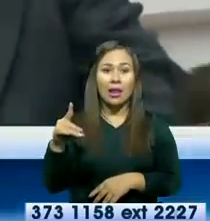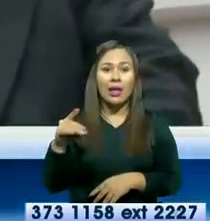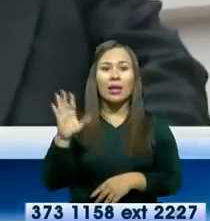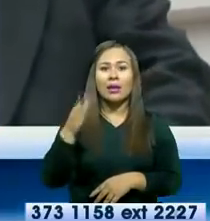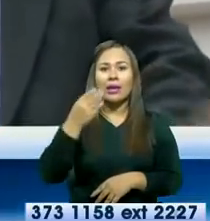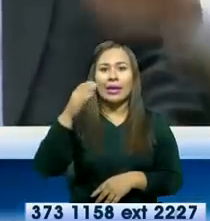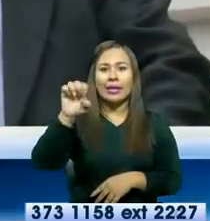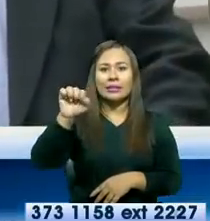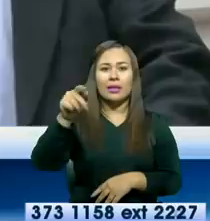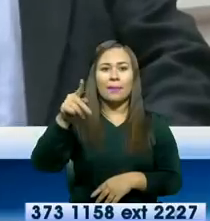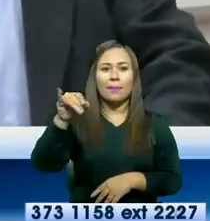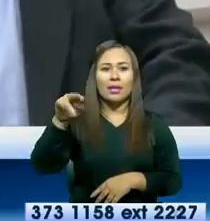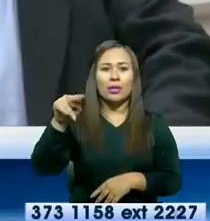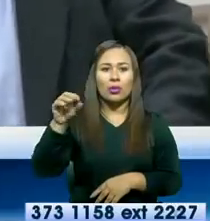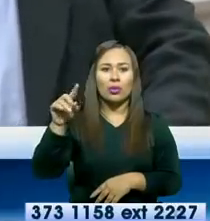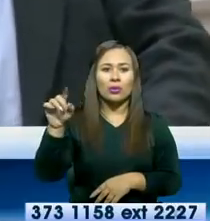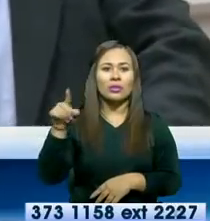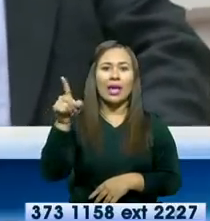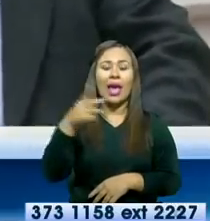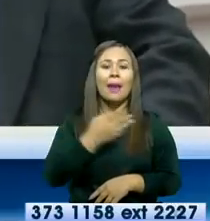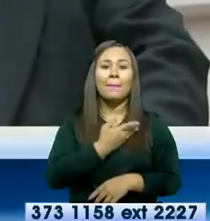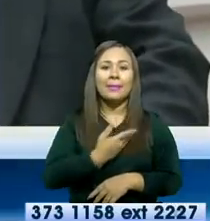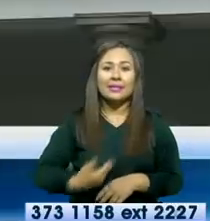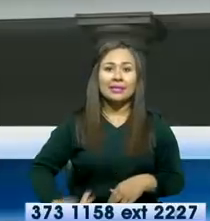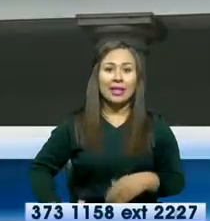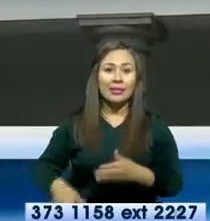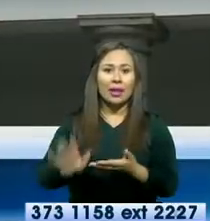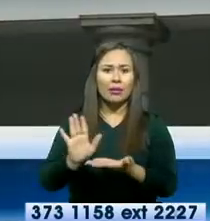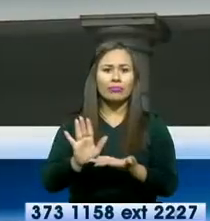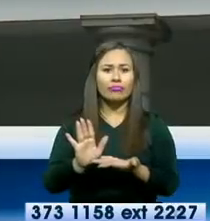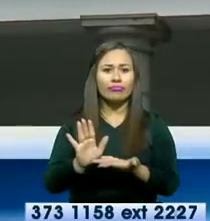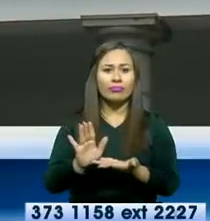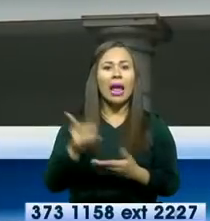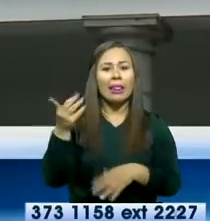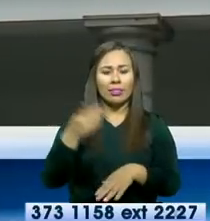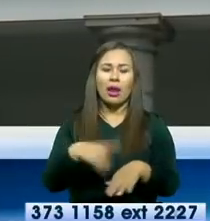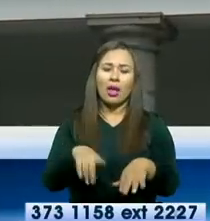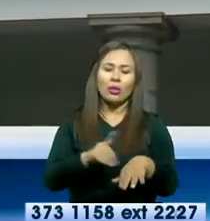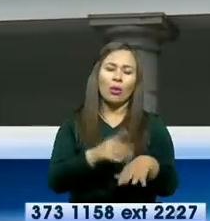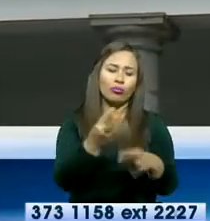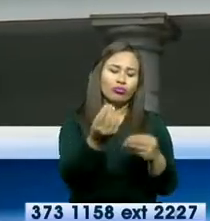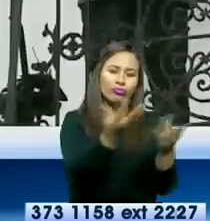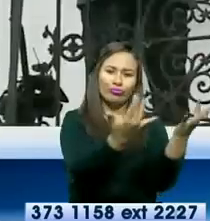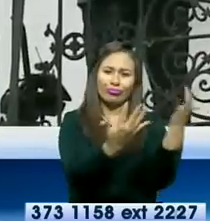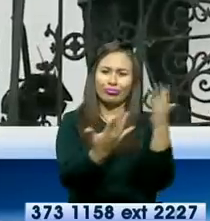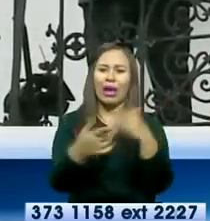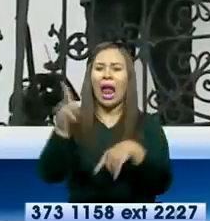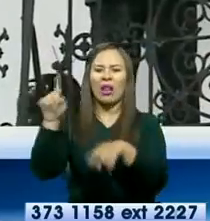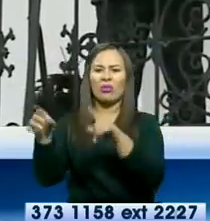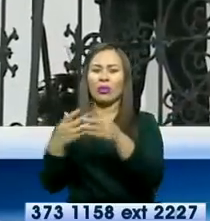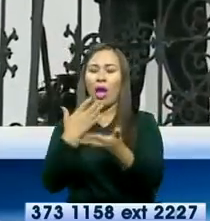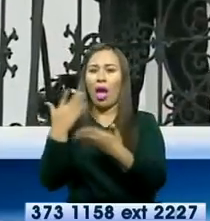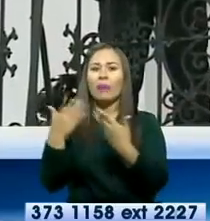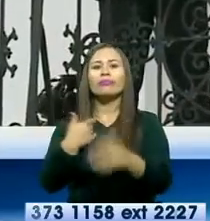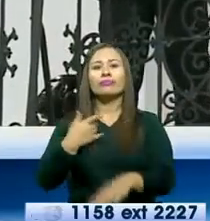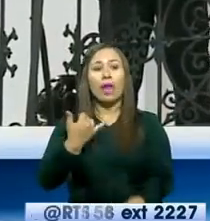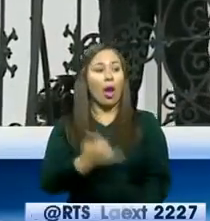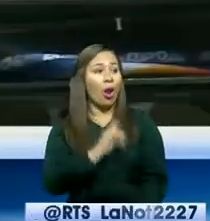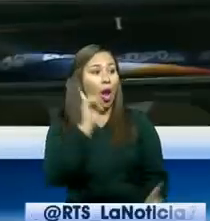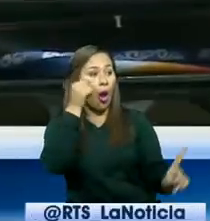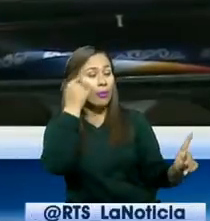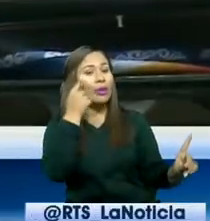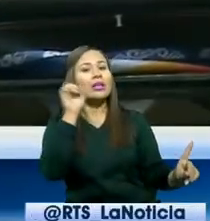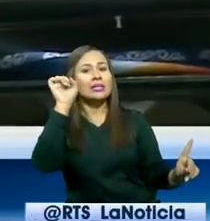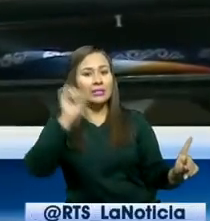Instituto Ecuatoriano de Seguridad Social, quien ha sido cuestionado por varios sectores, recibió un espaldarazo del gobierno nacional.